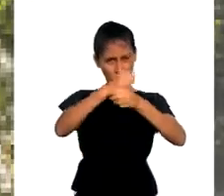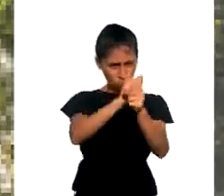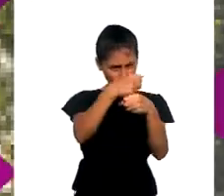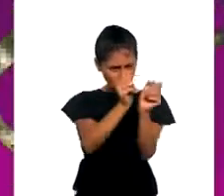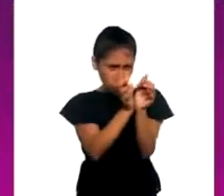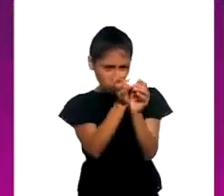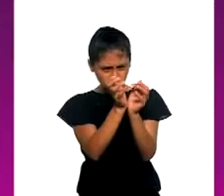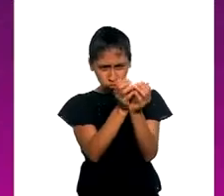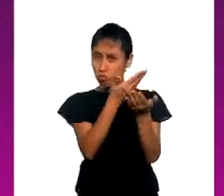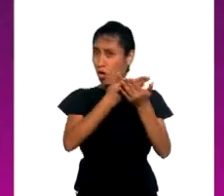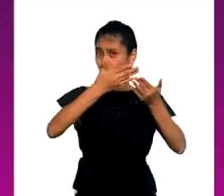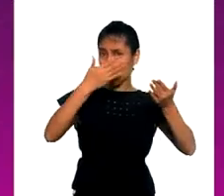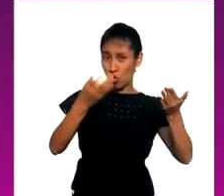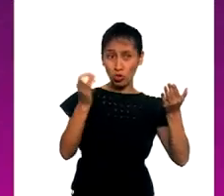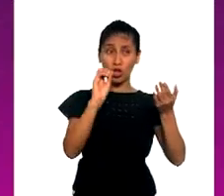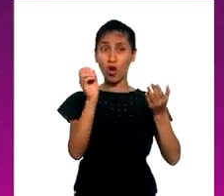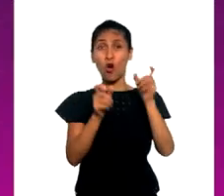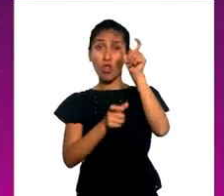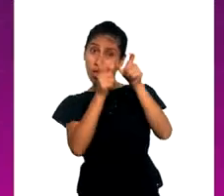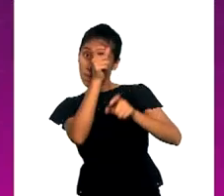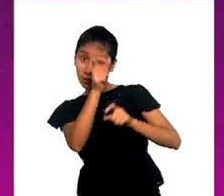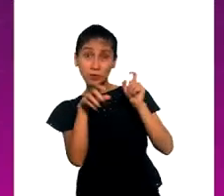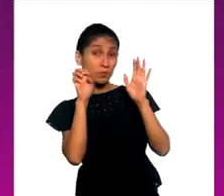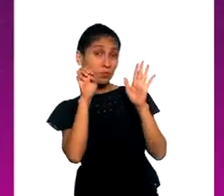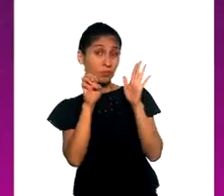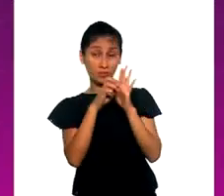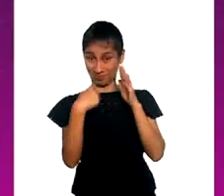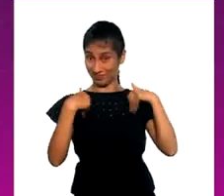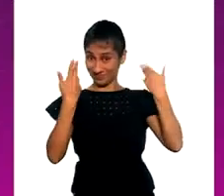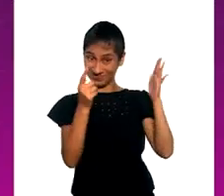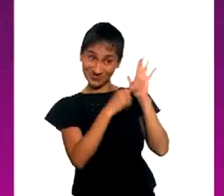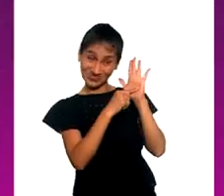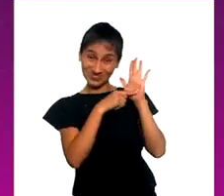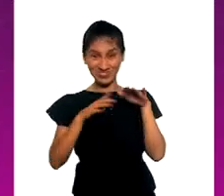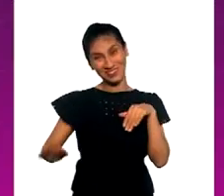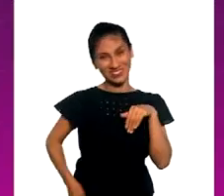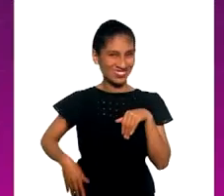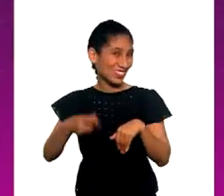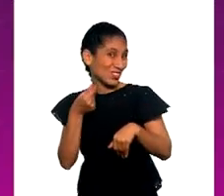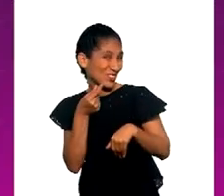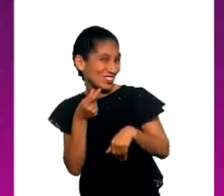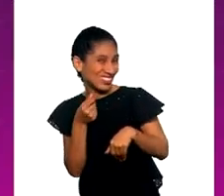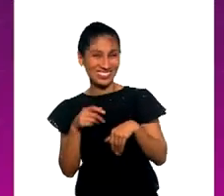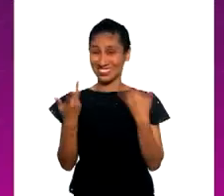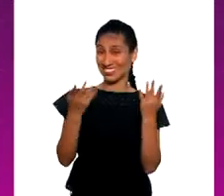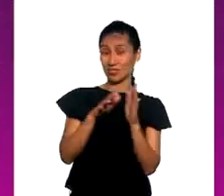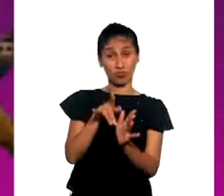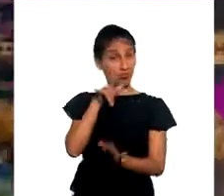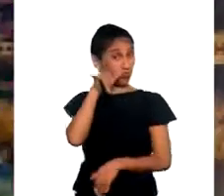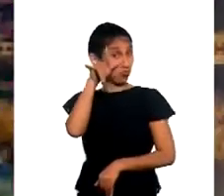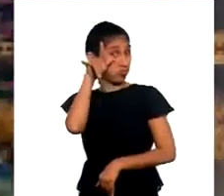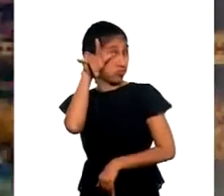objeto puede ser un perrito un avión